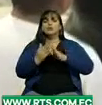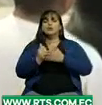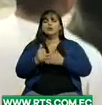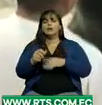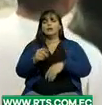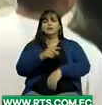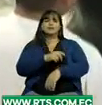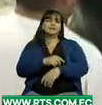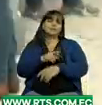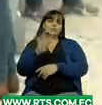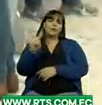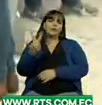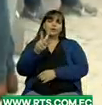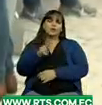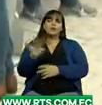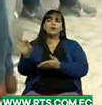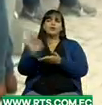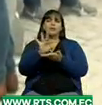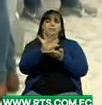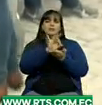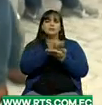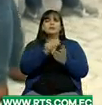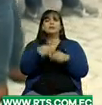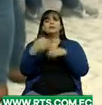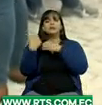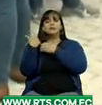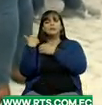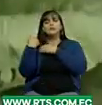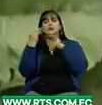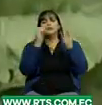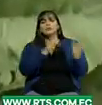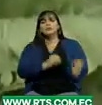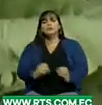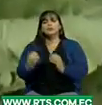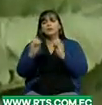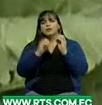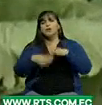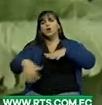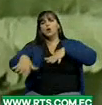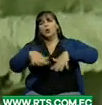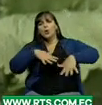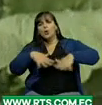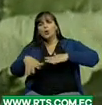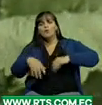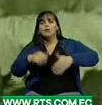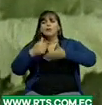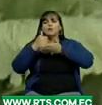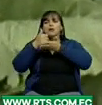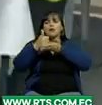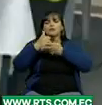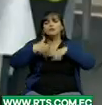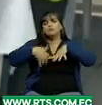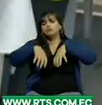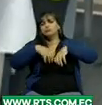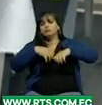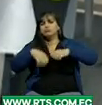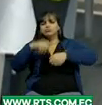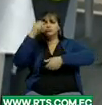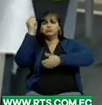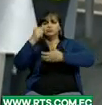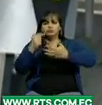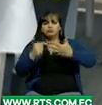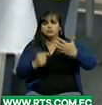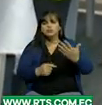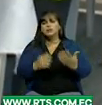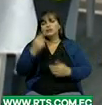junto a la comunidad de organizar, coordinar, registrar y ejecutar las actividades que se desarrollan en cada encuentro